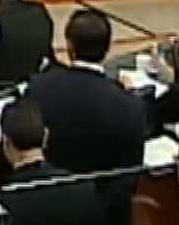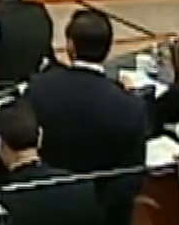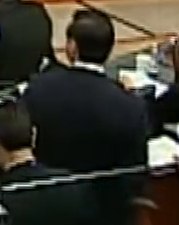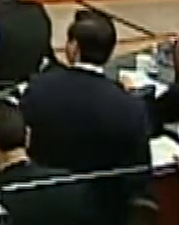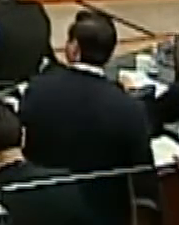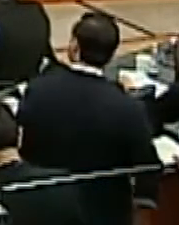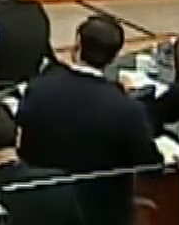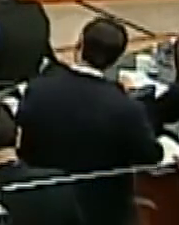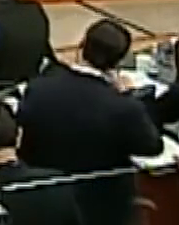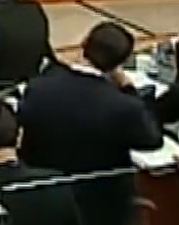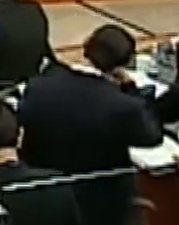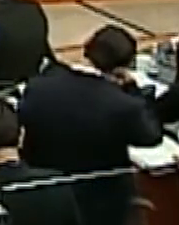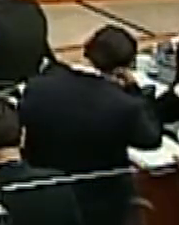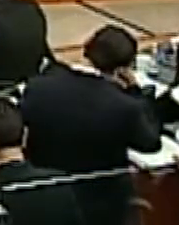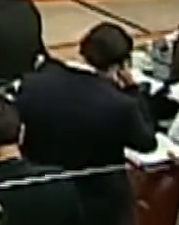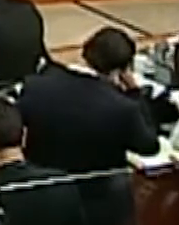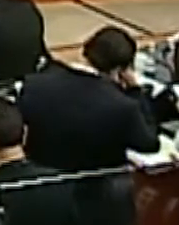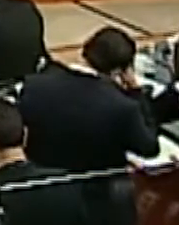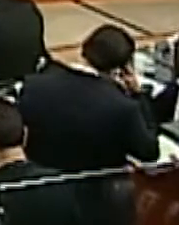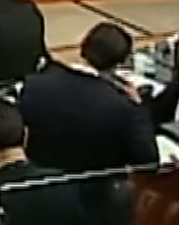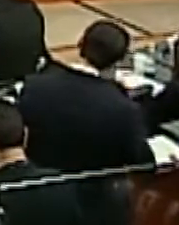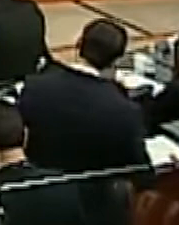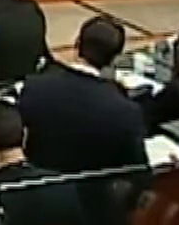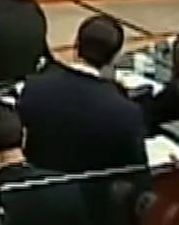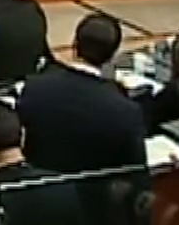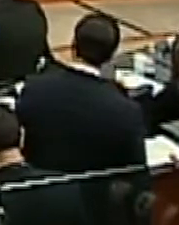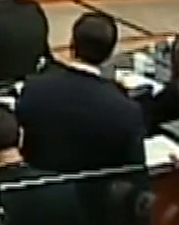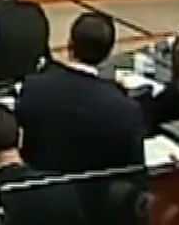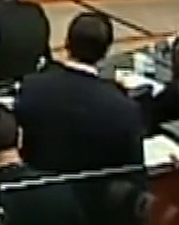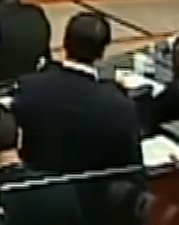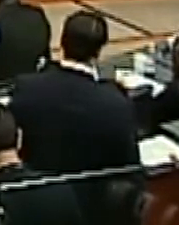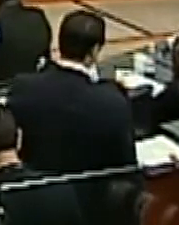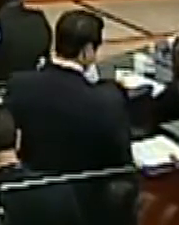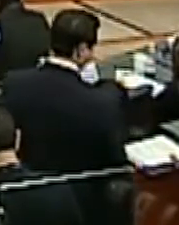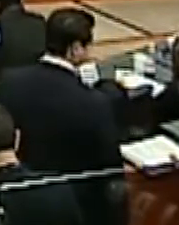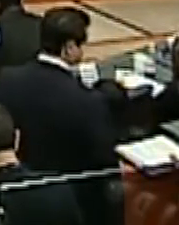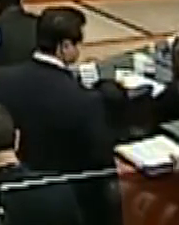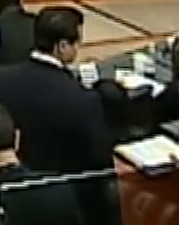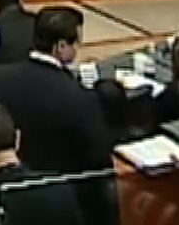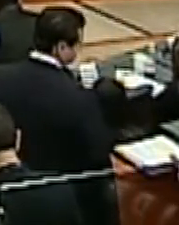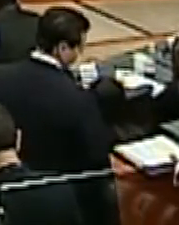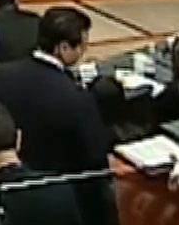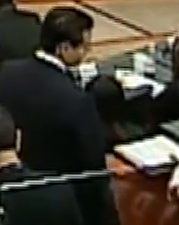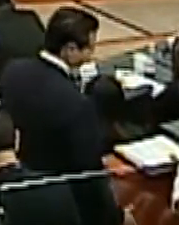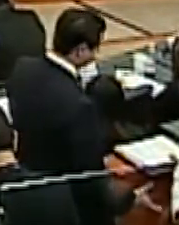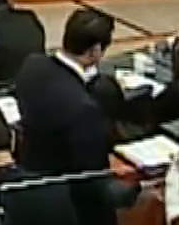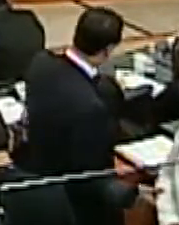Muchas gracias a la presidencia. Honorable Asamblea,